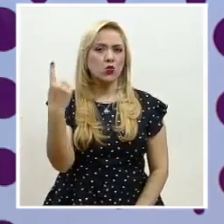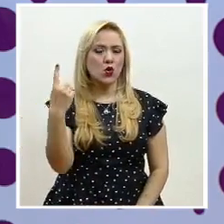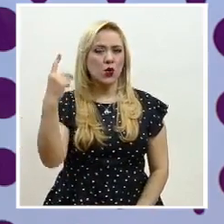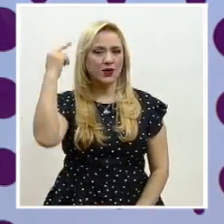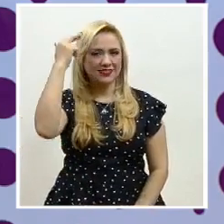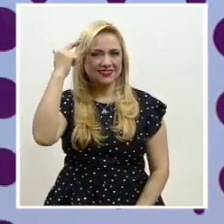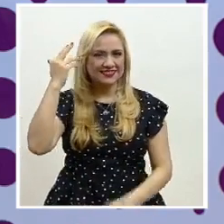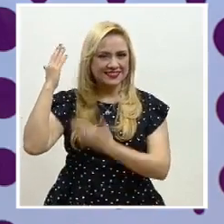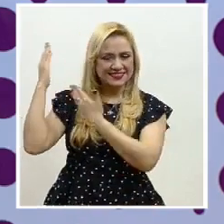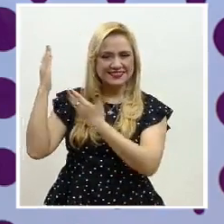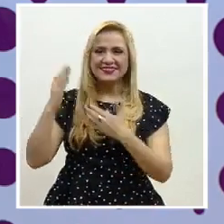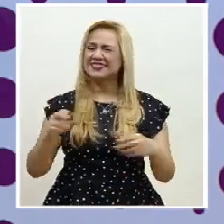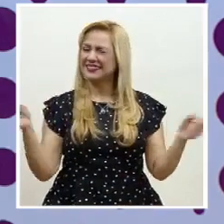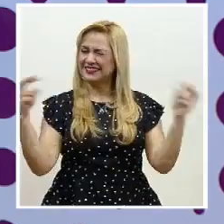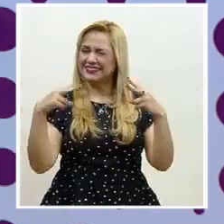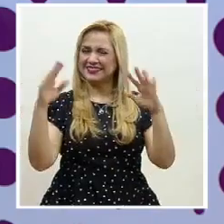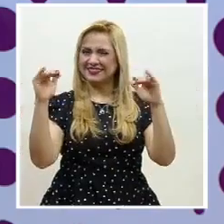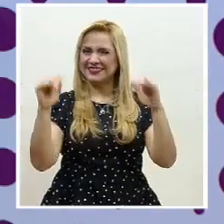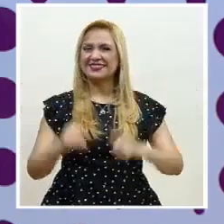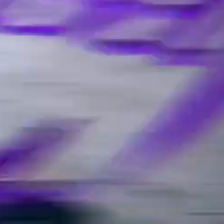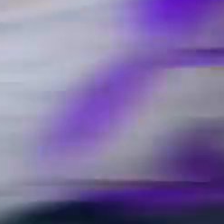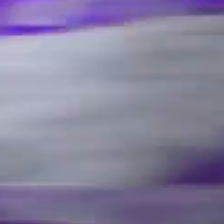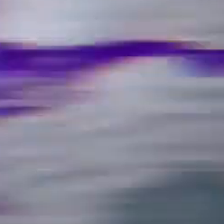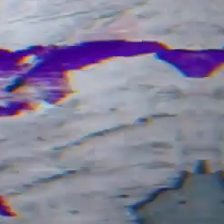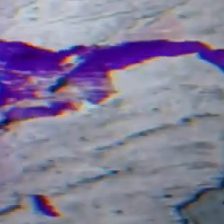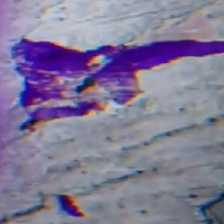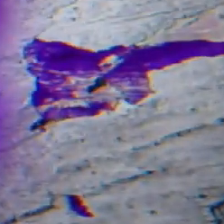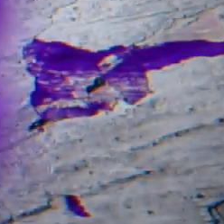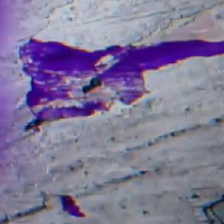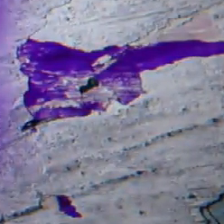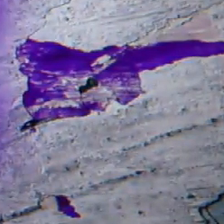cuenta de Twitter de Justicia TV. Ya regresamos.